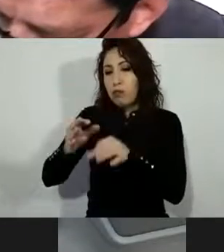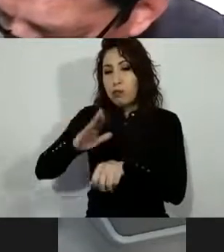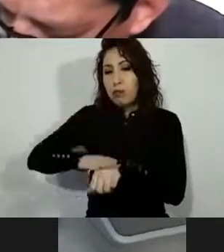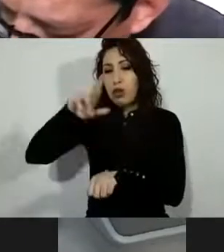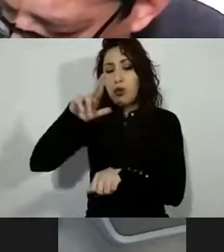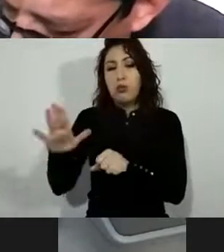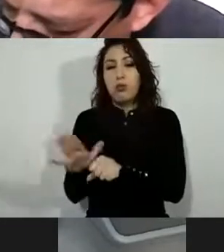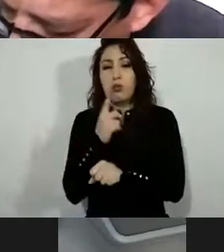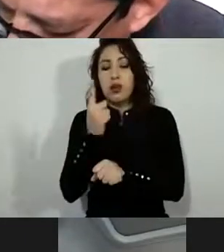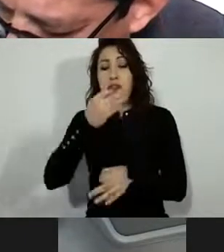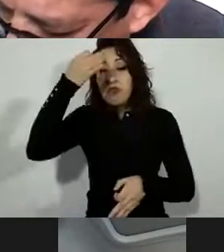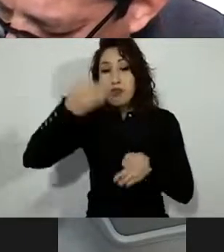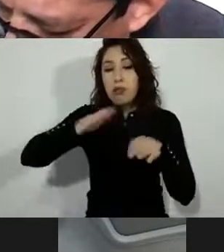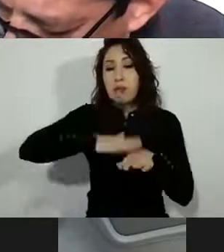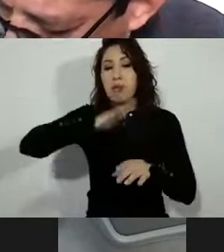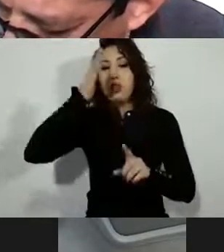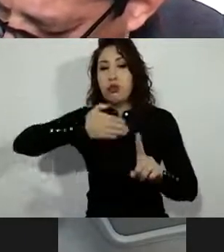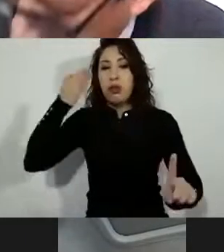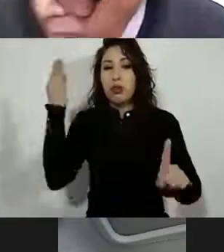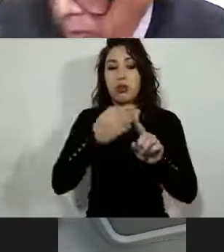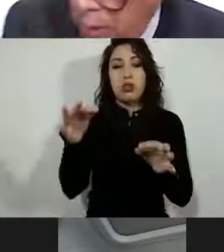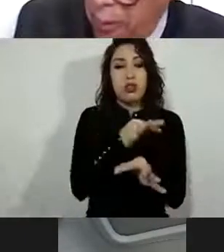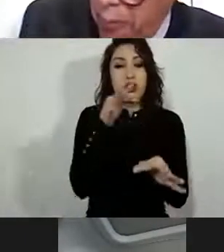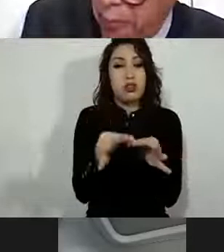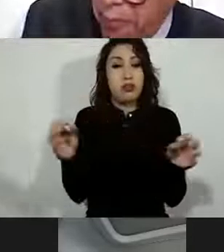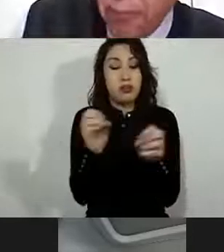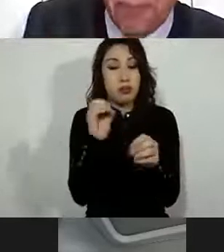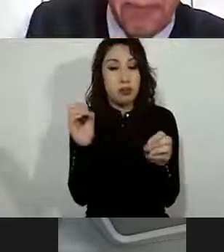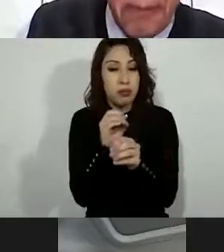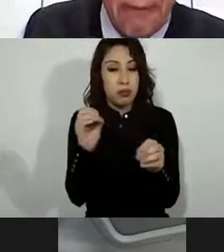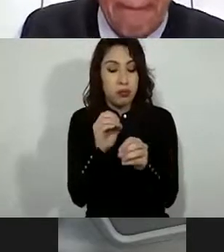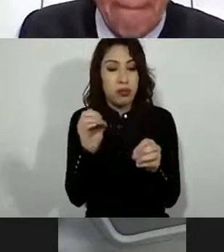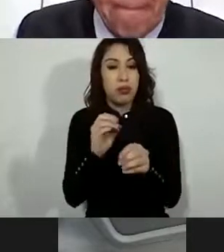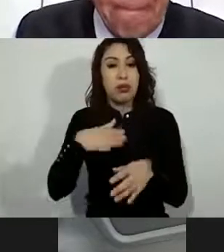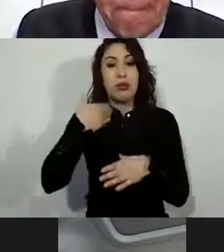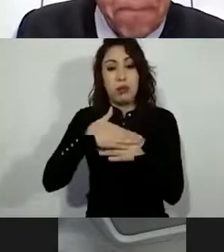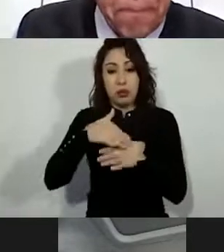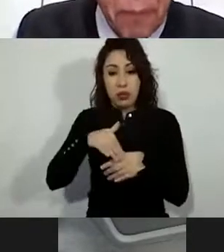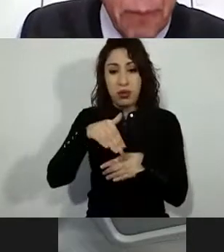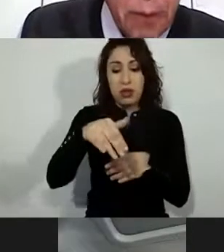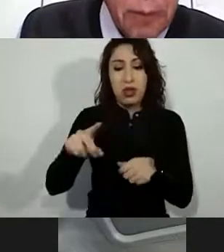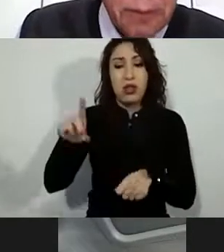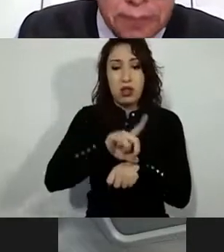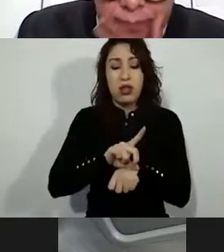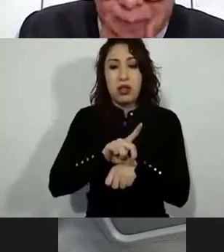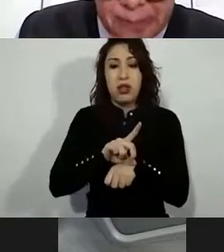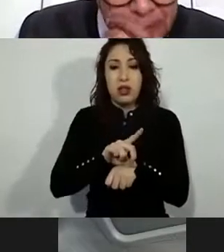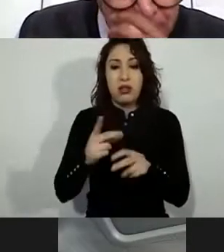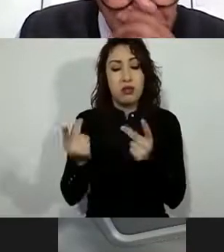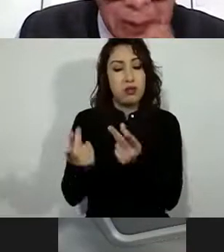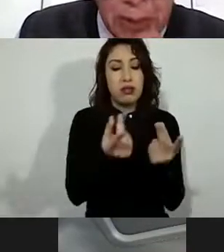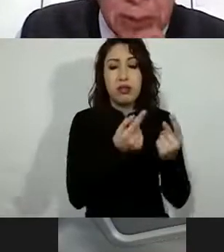todavía que cumplir y que cubrir. Esto lo haré en breve. Estamos teniendo reuniones. Ayer tuvimos